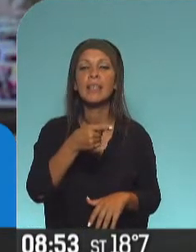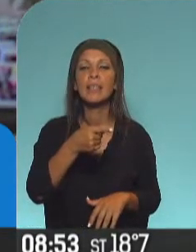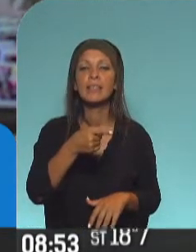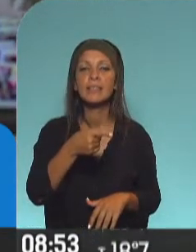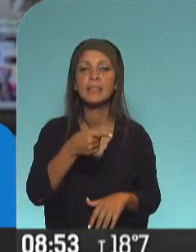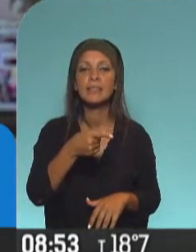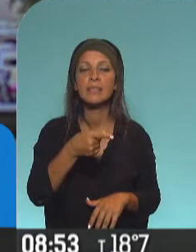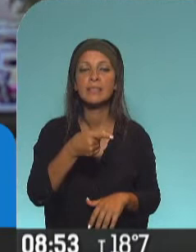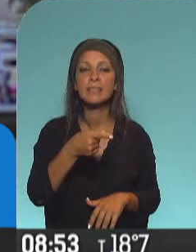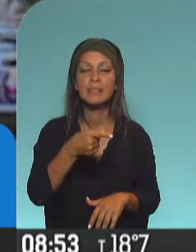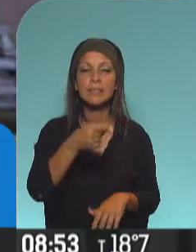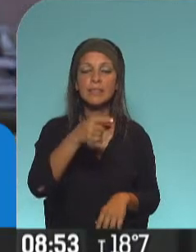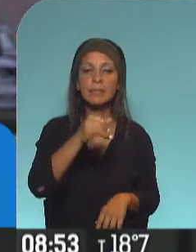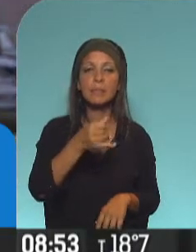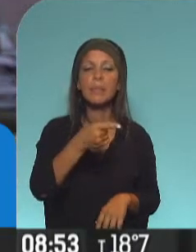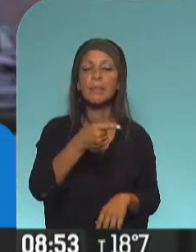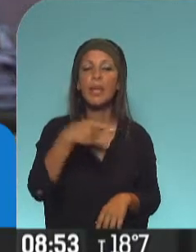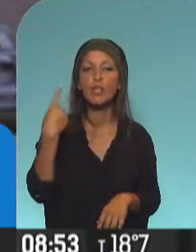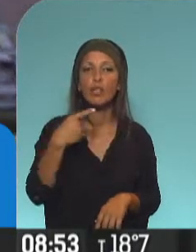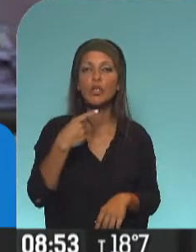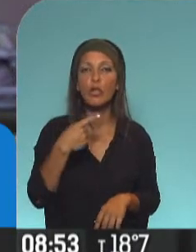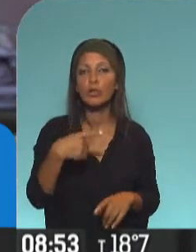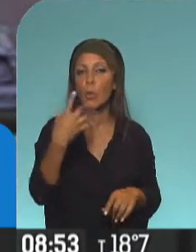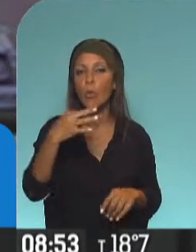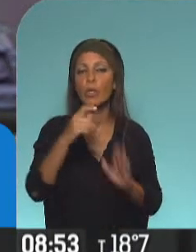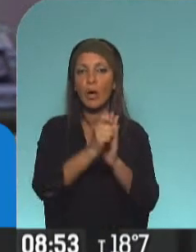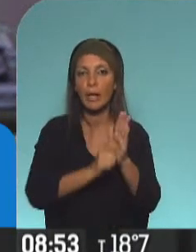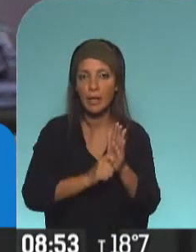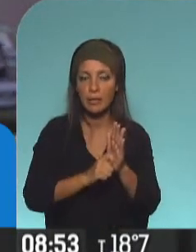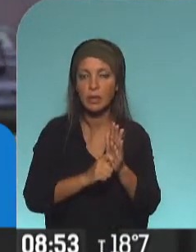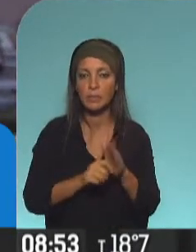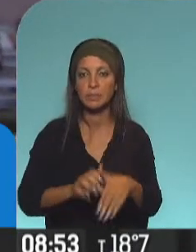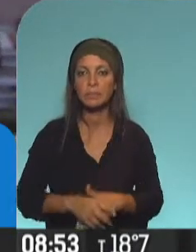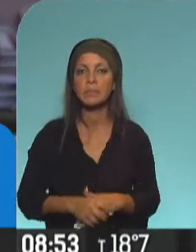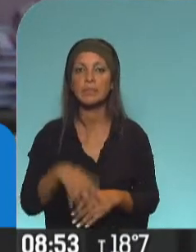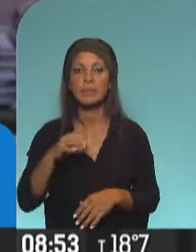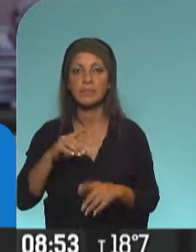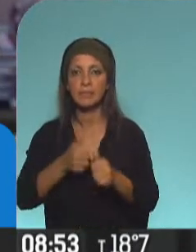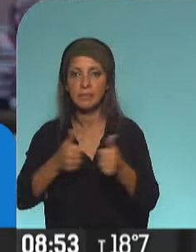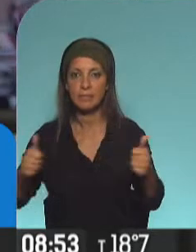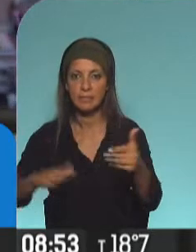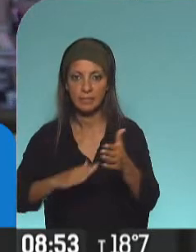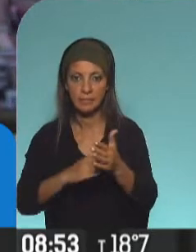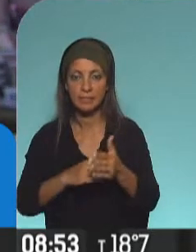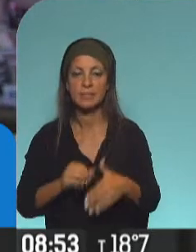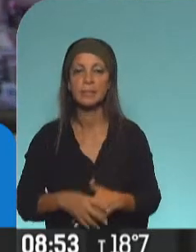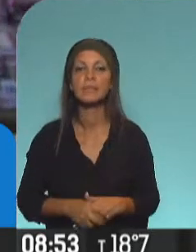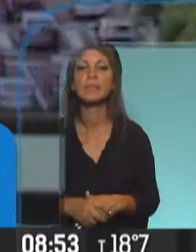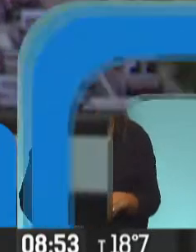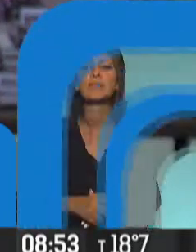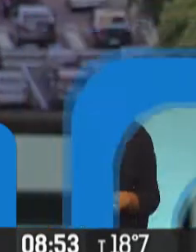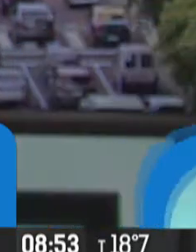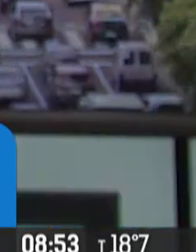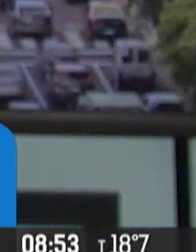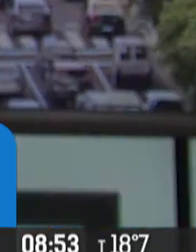que nosotros siempre usamos el único registro oficial, que es el de la Corte Suprema de Justicia. Sí, efectivamente tenemos la